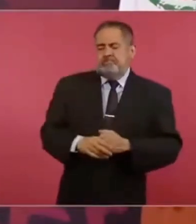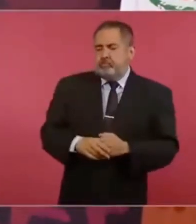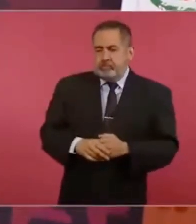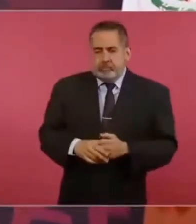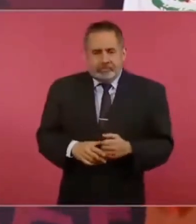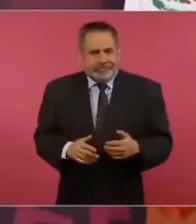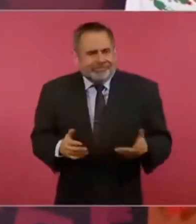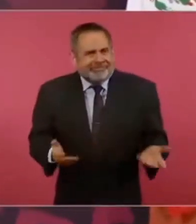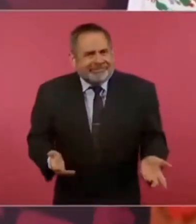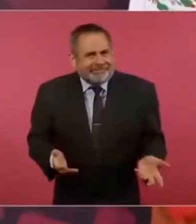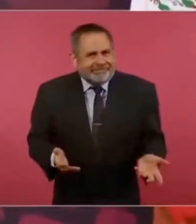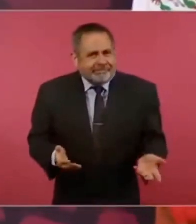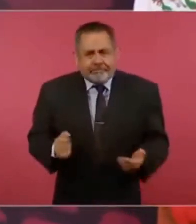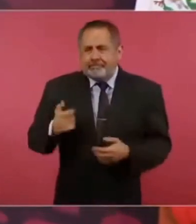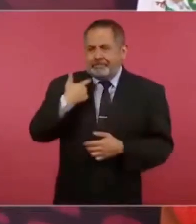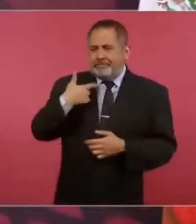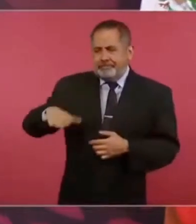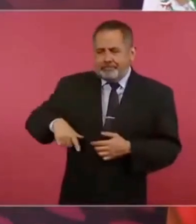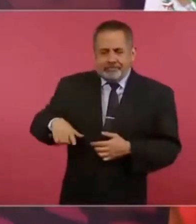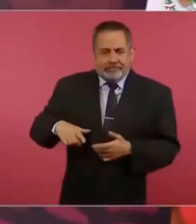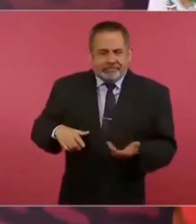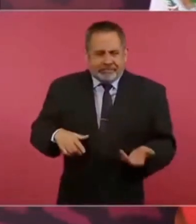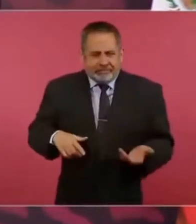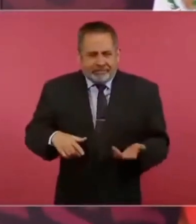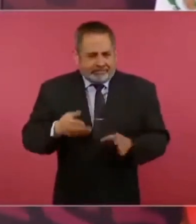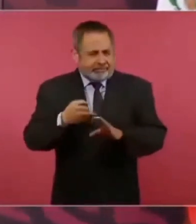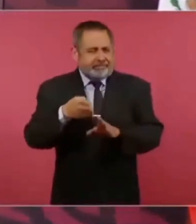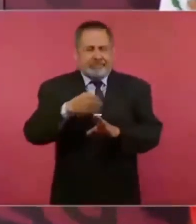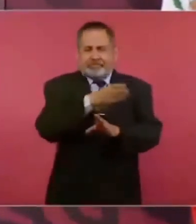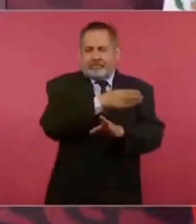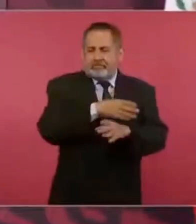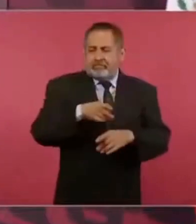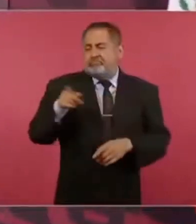del régimen anterior, del antiguo régimen.